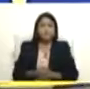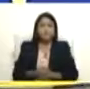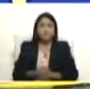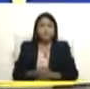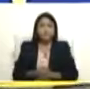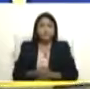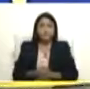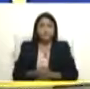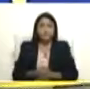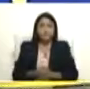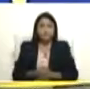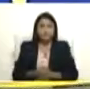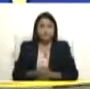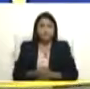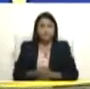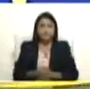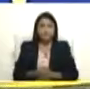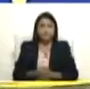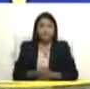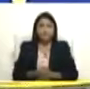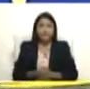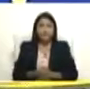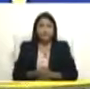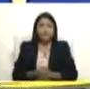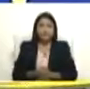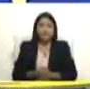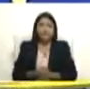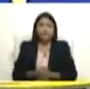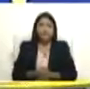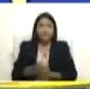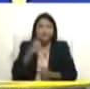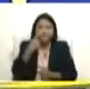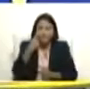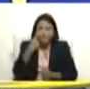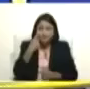Vi el cable de la agencia F, no sé quién lo escribió.